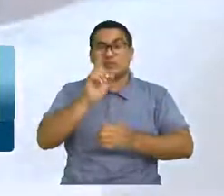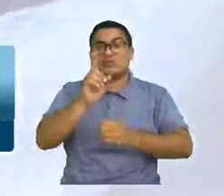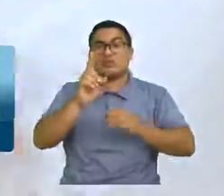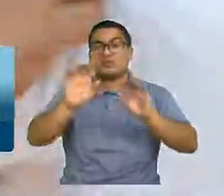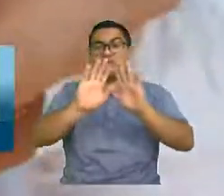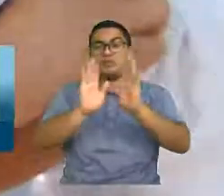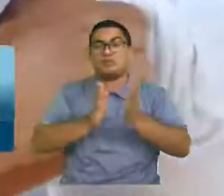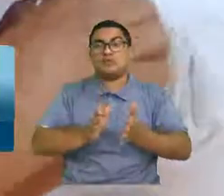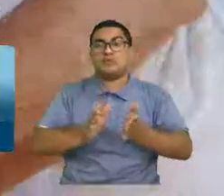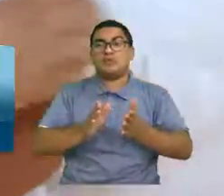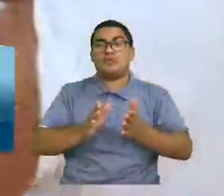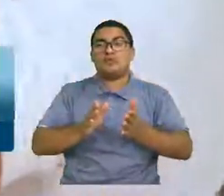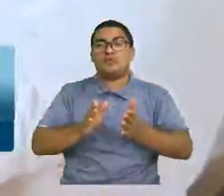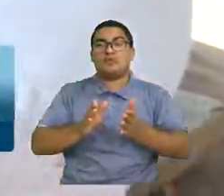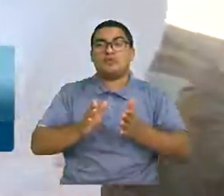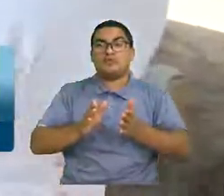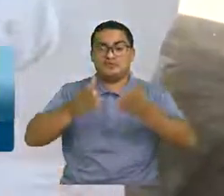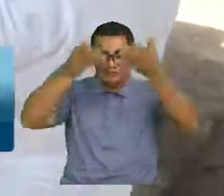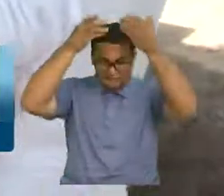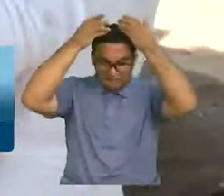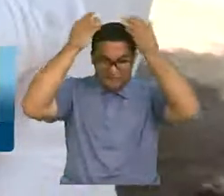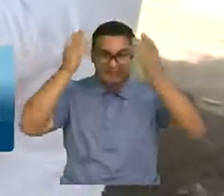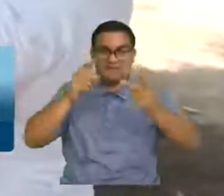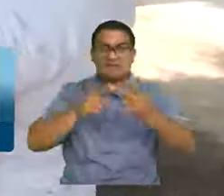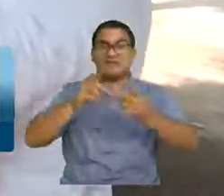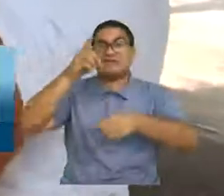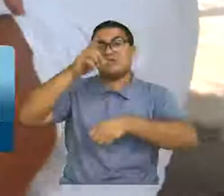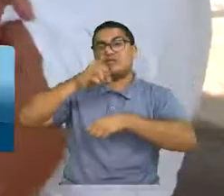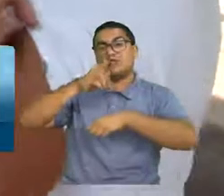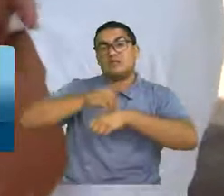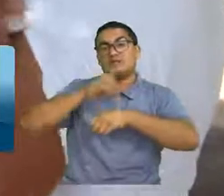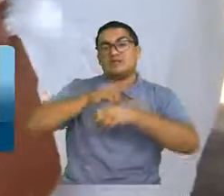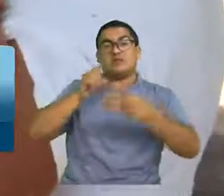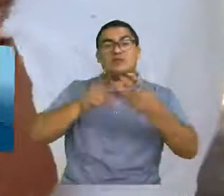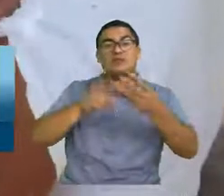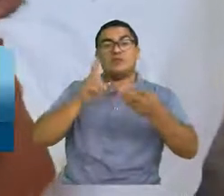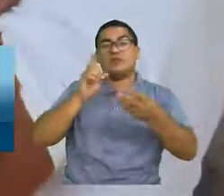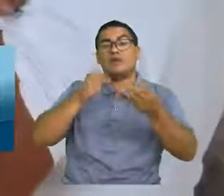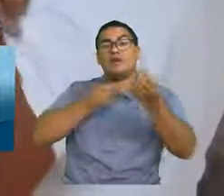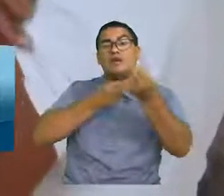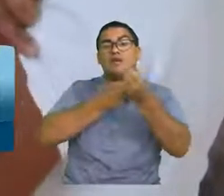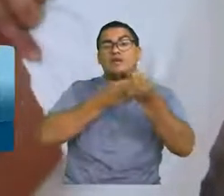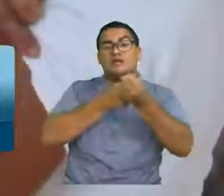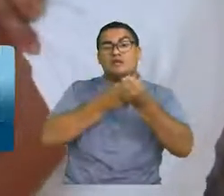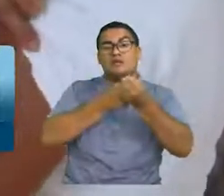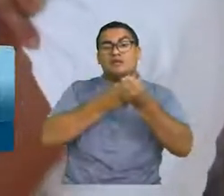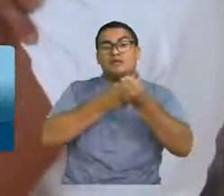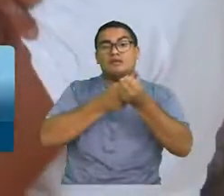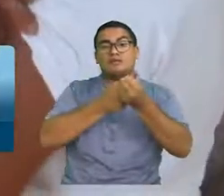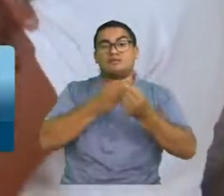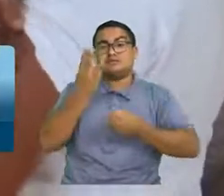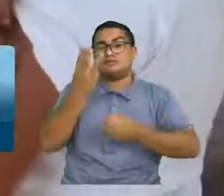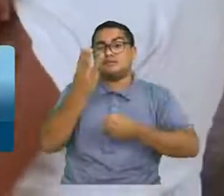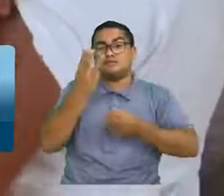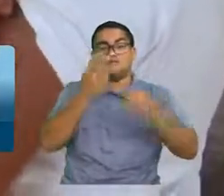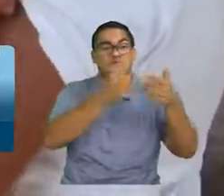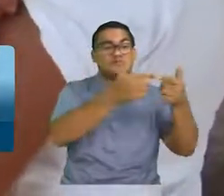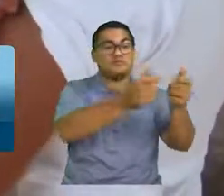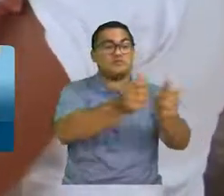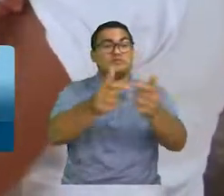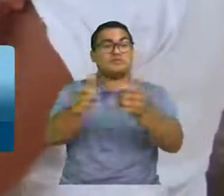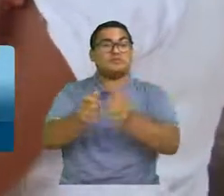enfermera o un médico, uh-huh, y un personal de apoyo. Sí. Yeah. A nosotros nos acompañan en los barrios